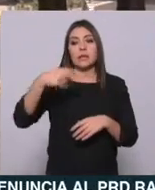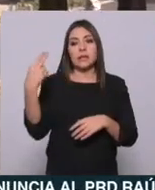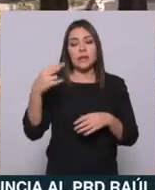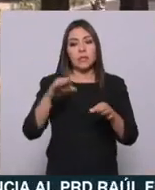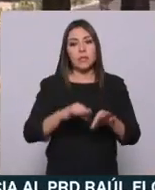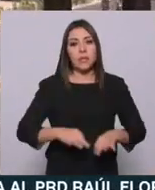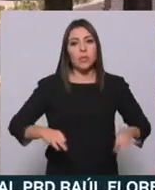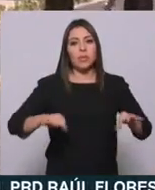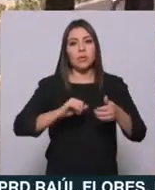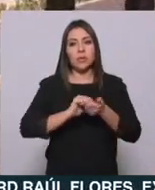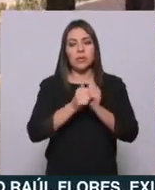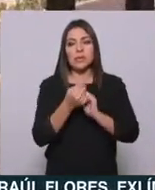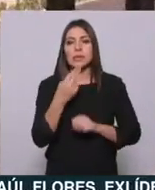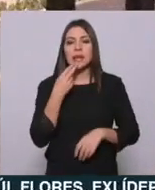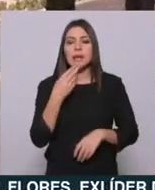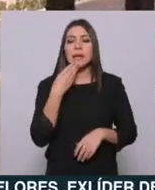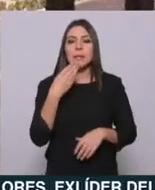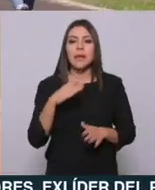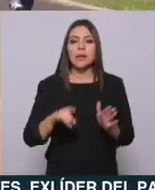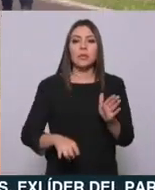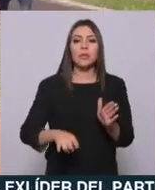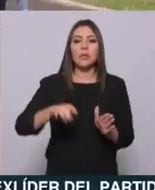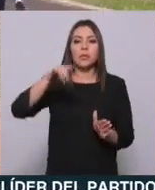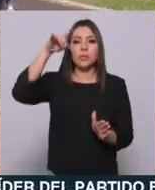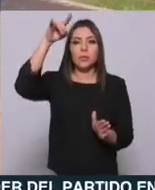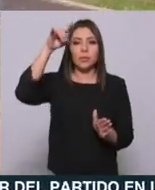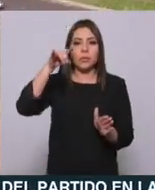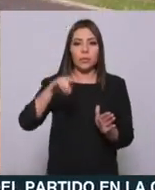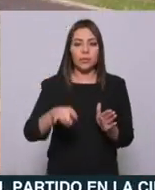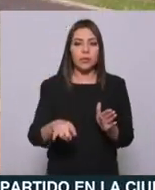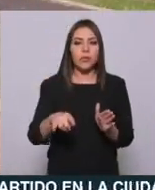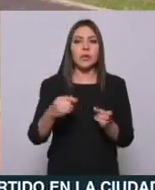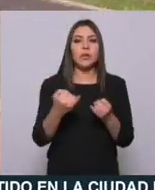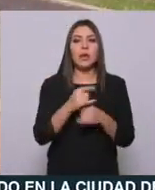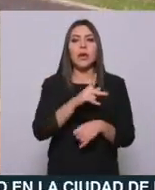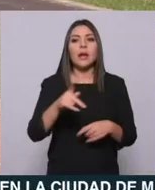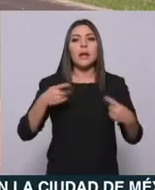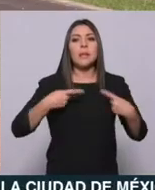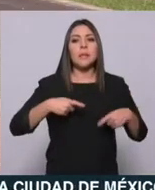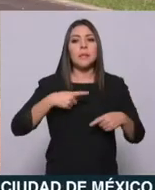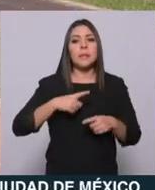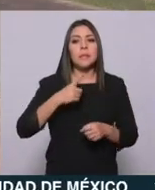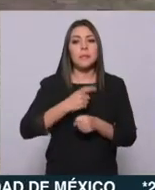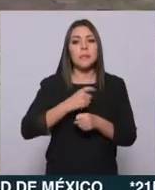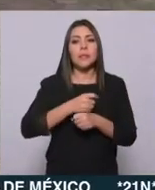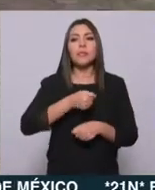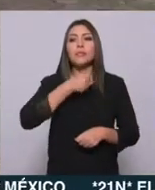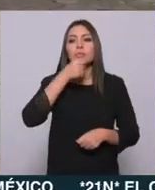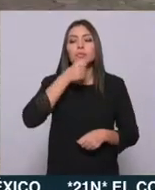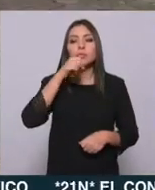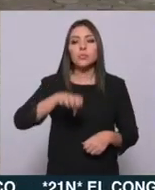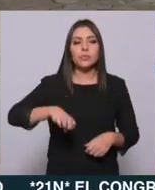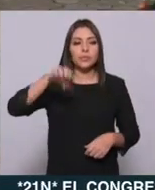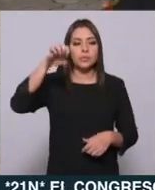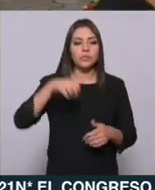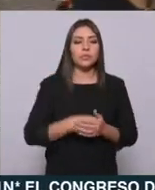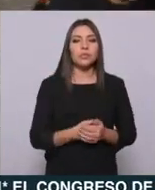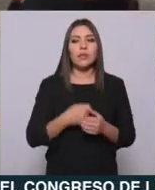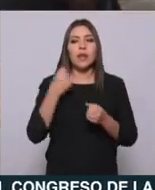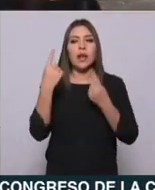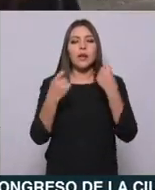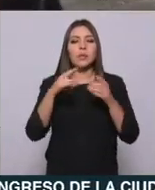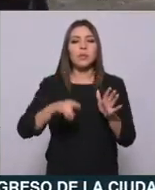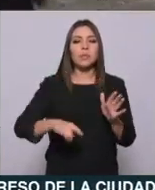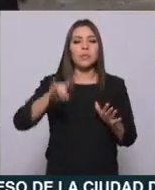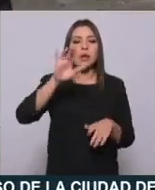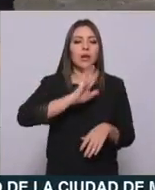buen funcionamiento de elevadores, principalmente para los adultos mayores. Muchos ya están todos pandeados